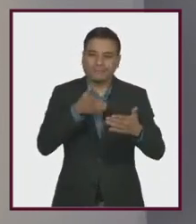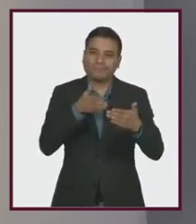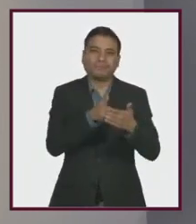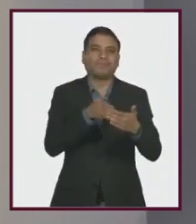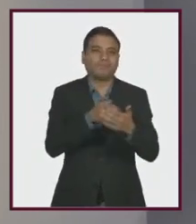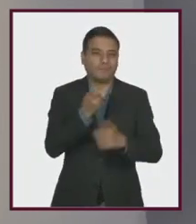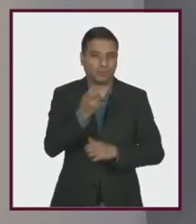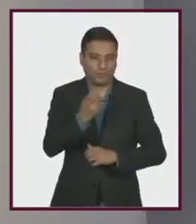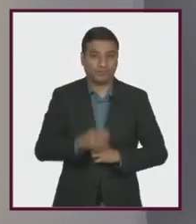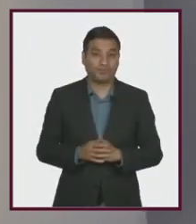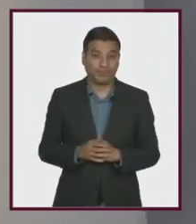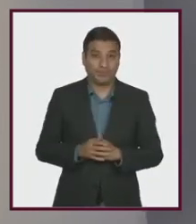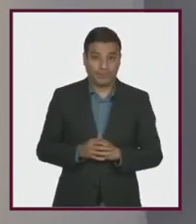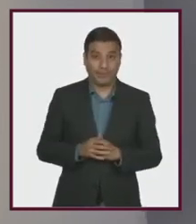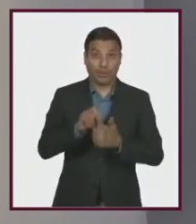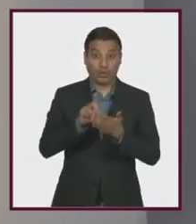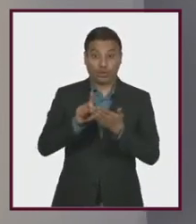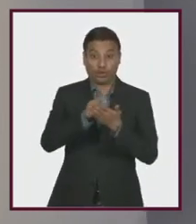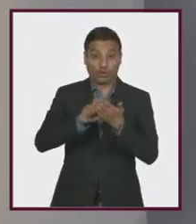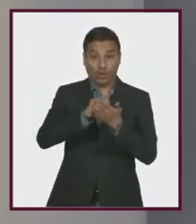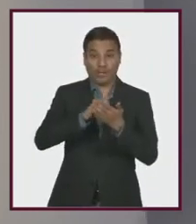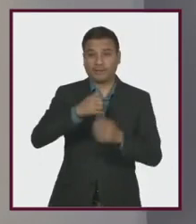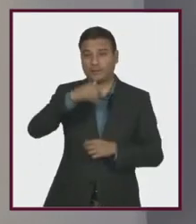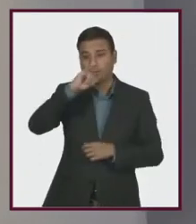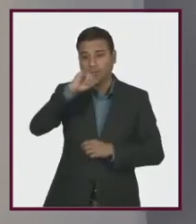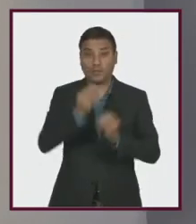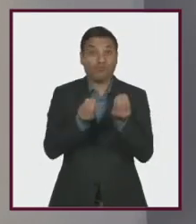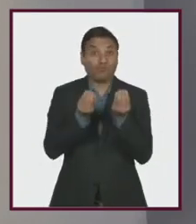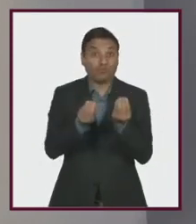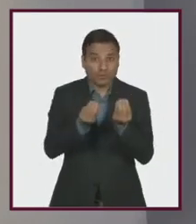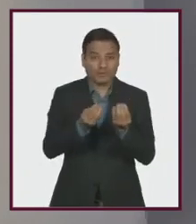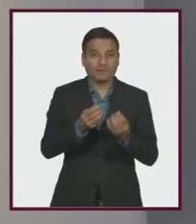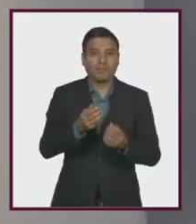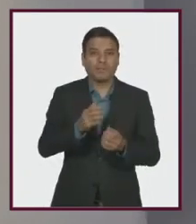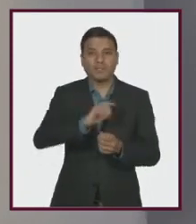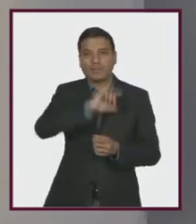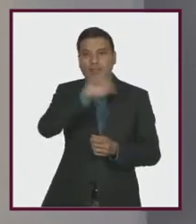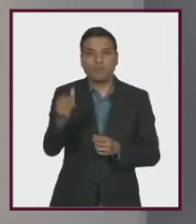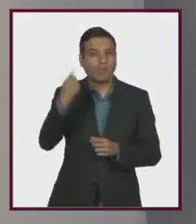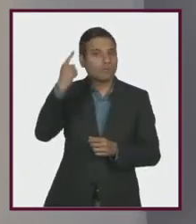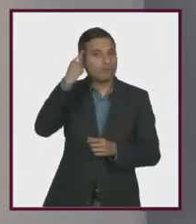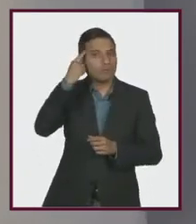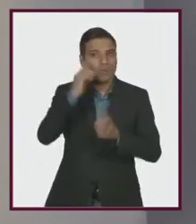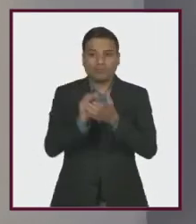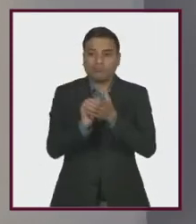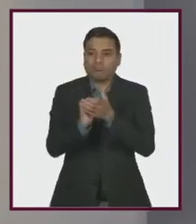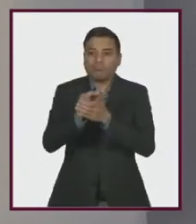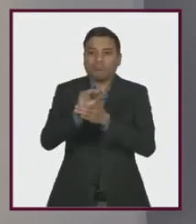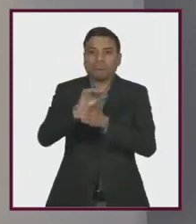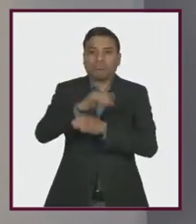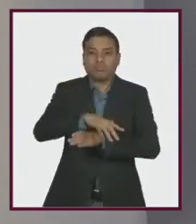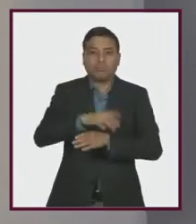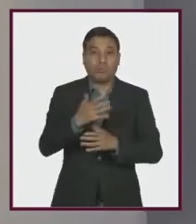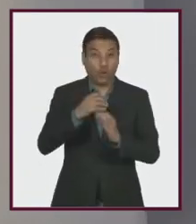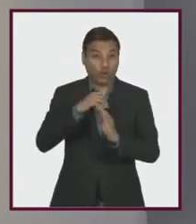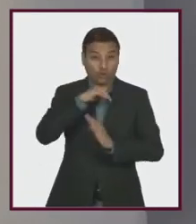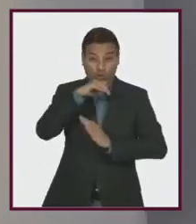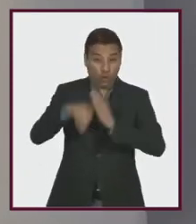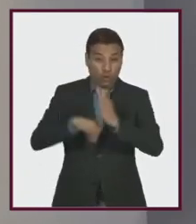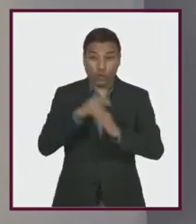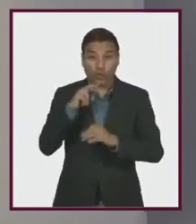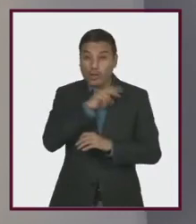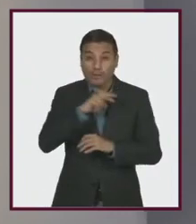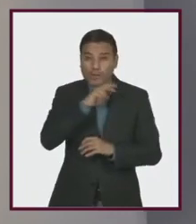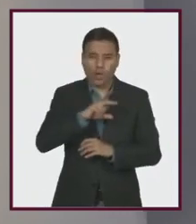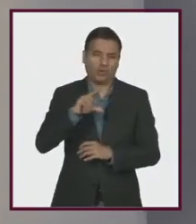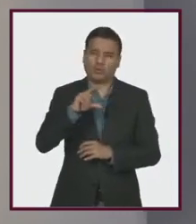Muchas sustancias van a activar este sistema de una u otra forma, van indirectamente, no todas son específicas, pero todas llegan